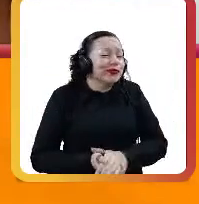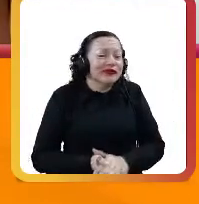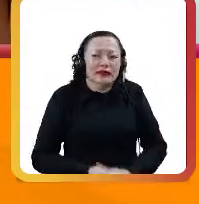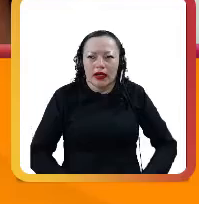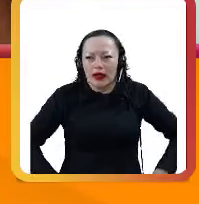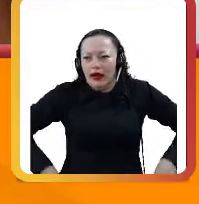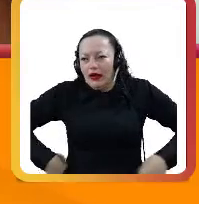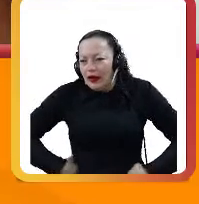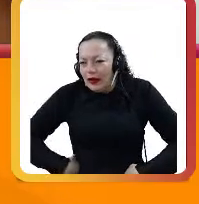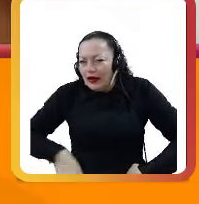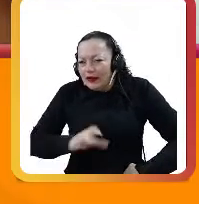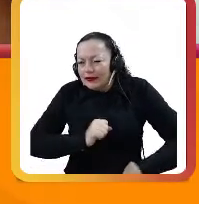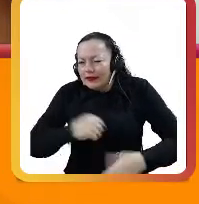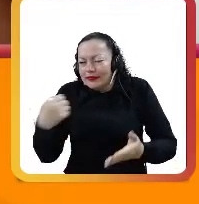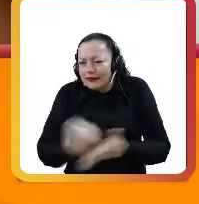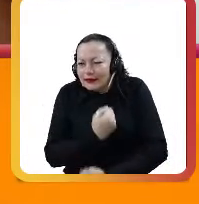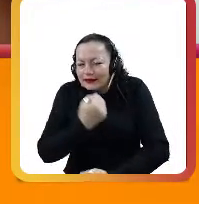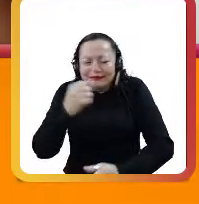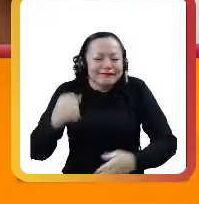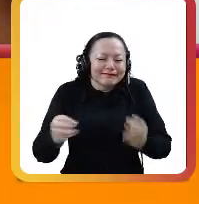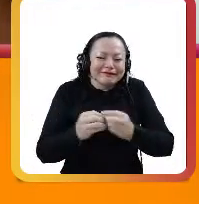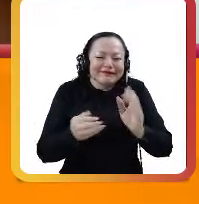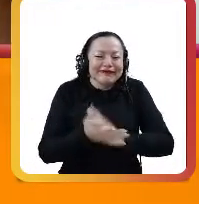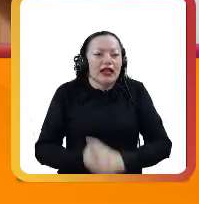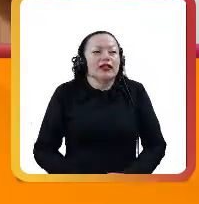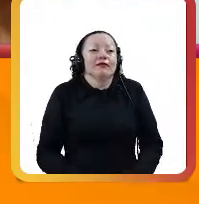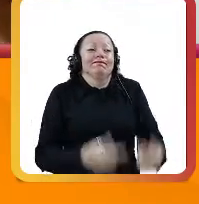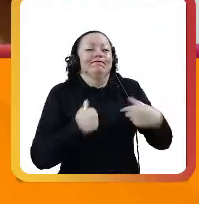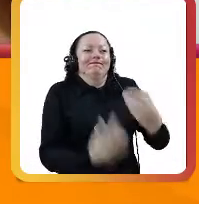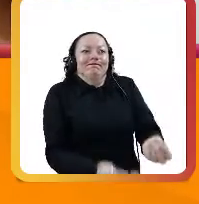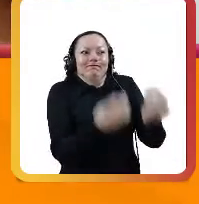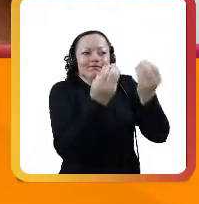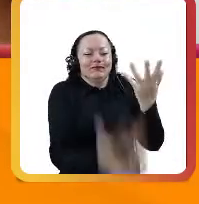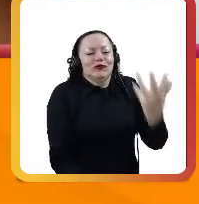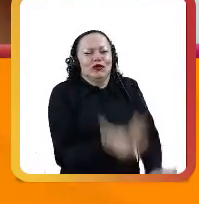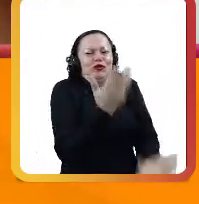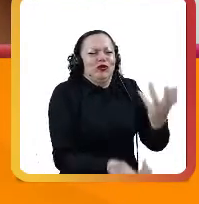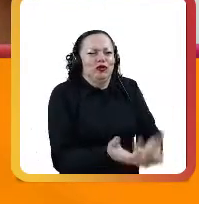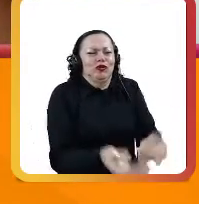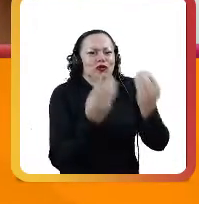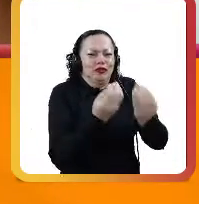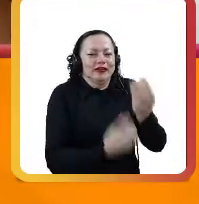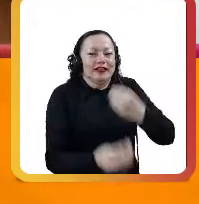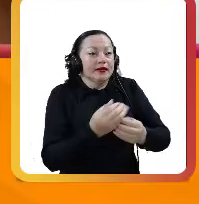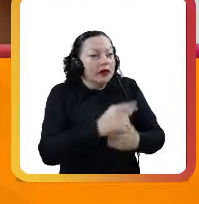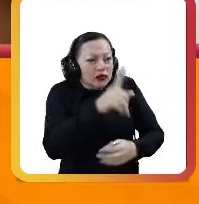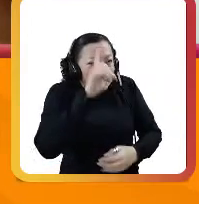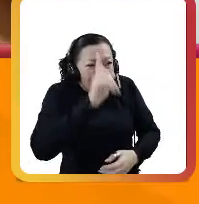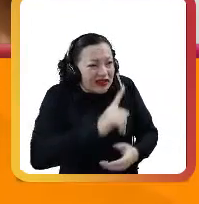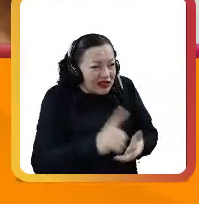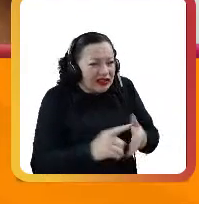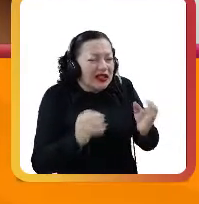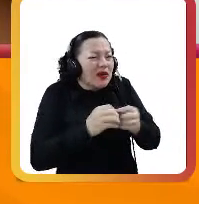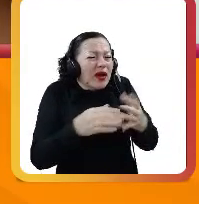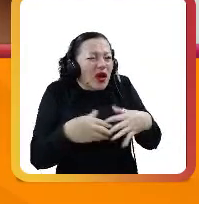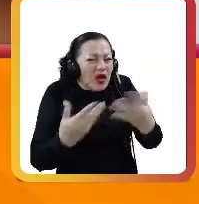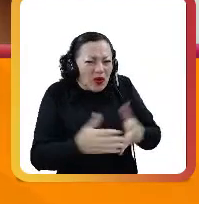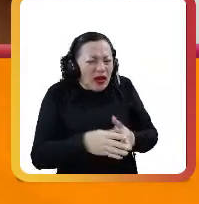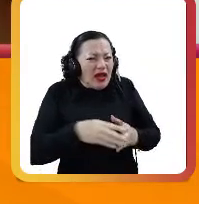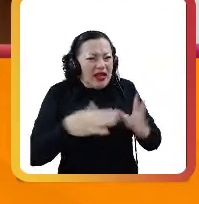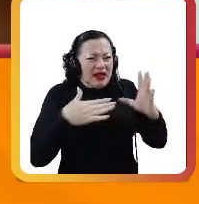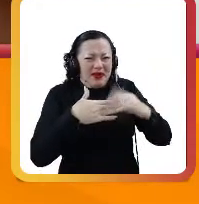Nada que hacer. Y eso que hicimos hartos. Es, para los que no saben qué son pan de yucas son como